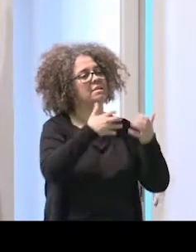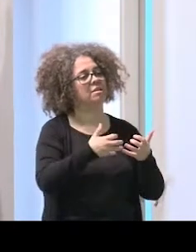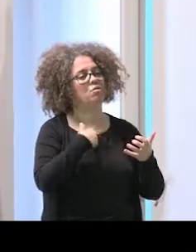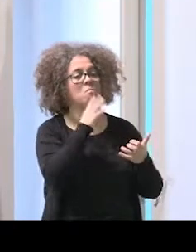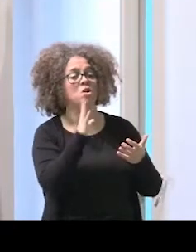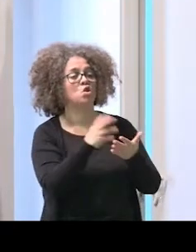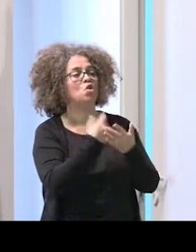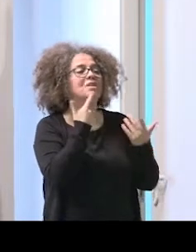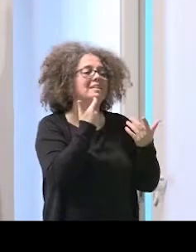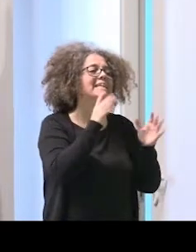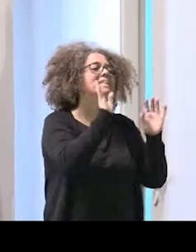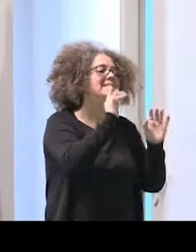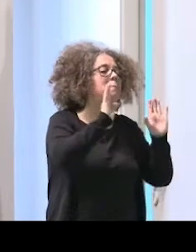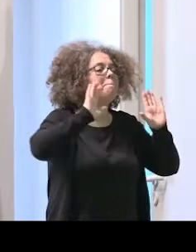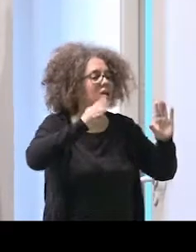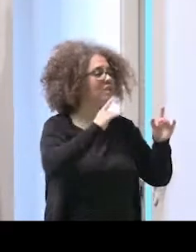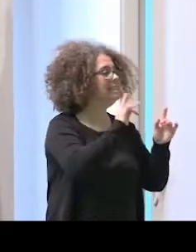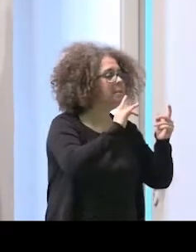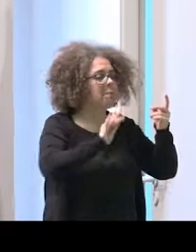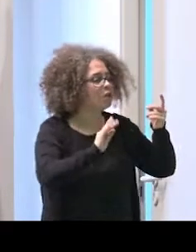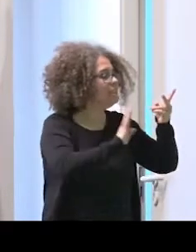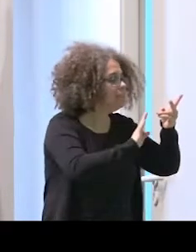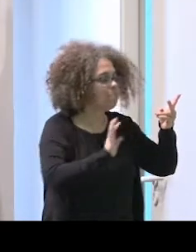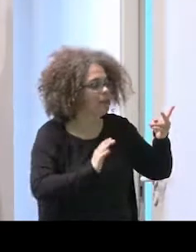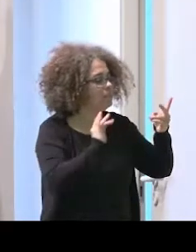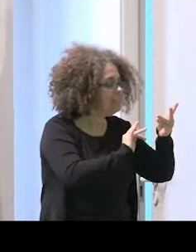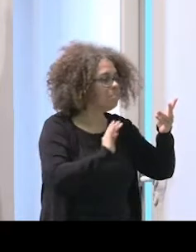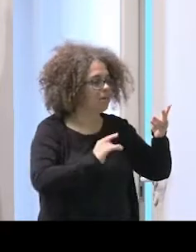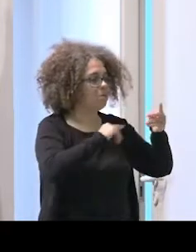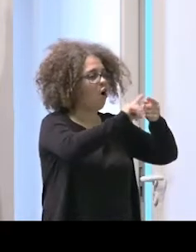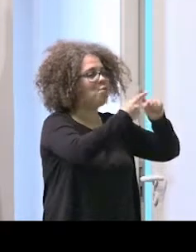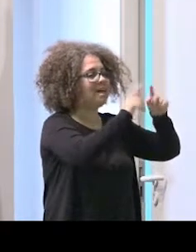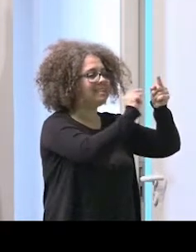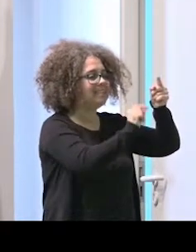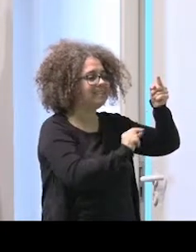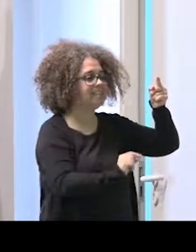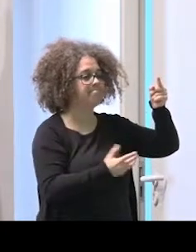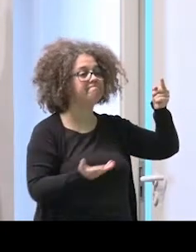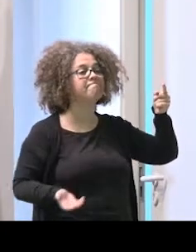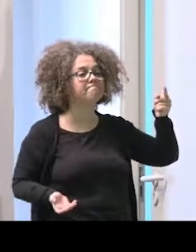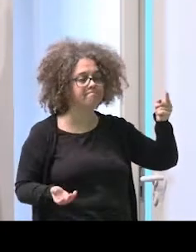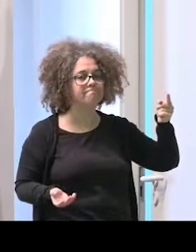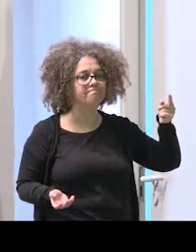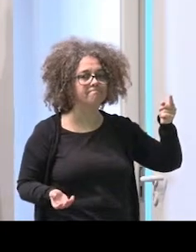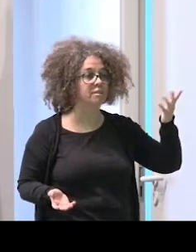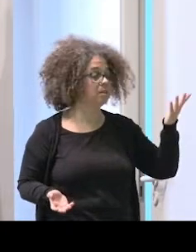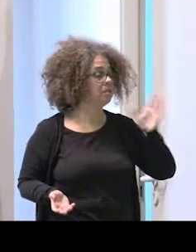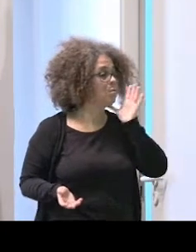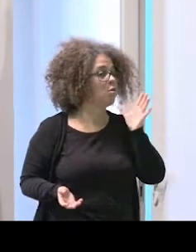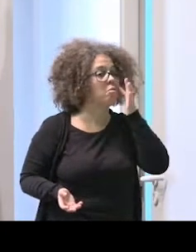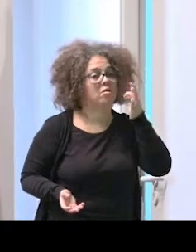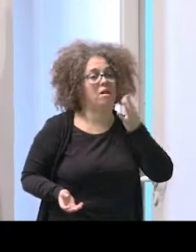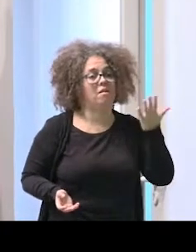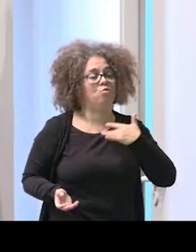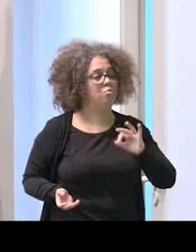ponen un asterisco debajo diciendo que está discutible. ¿Por qué? Pues porque en realidad